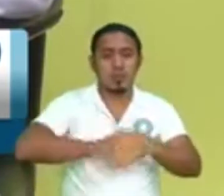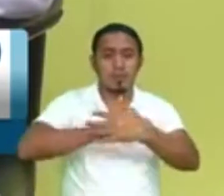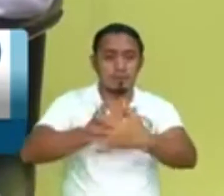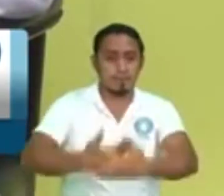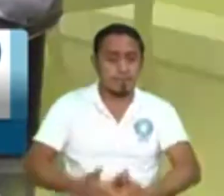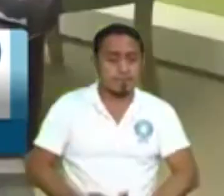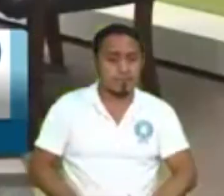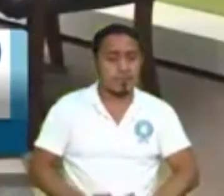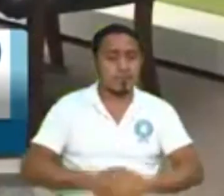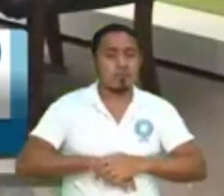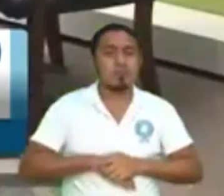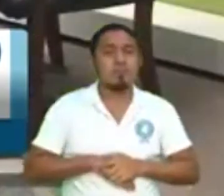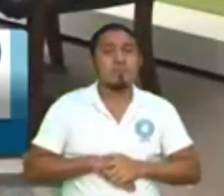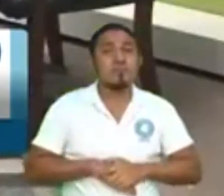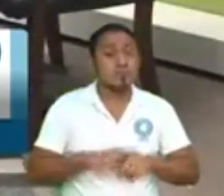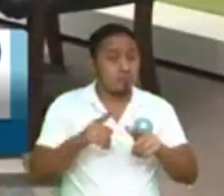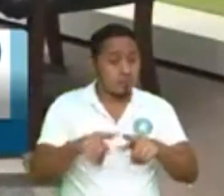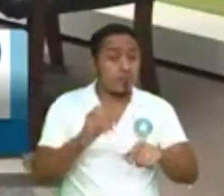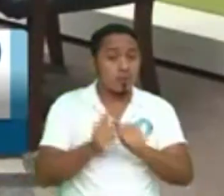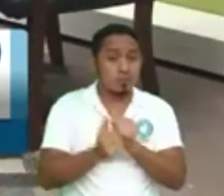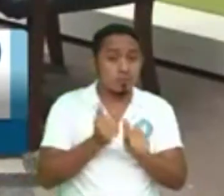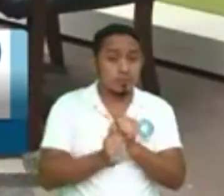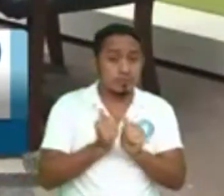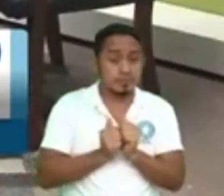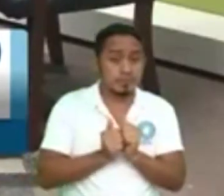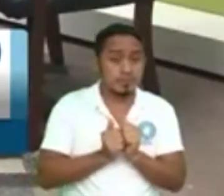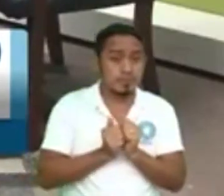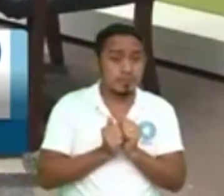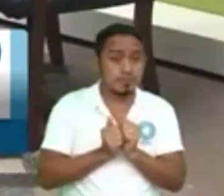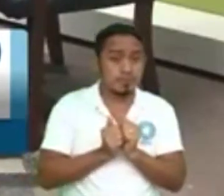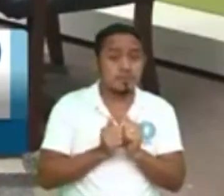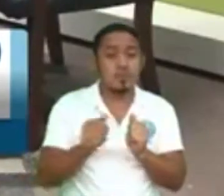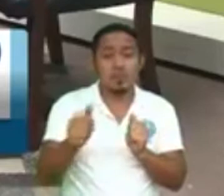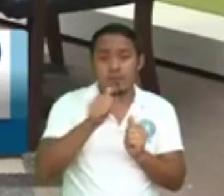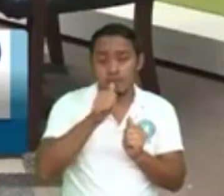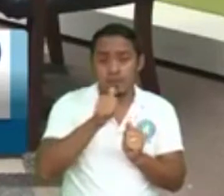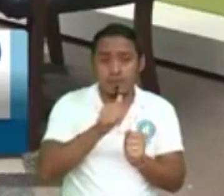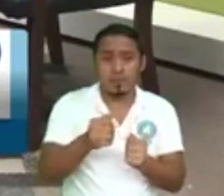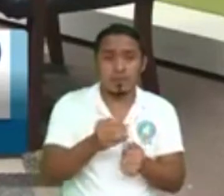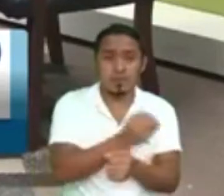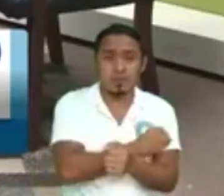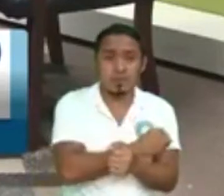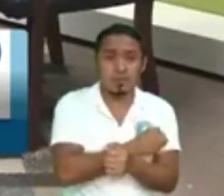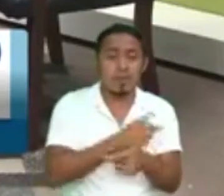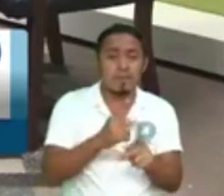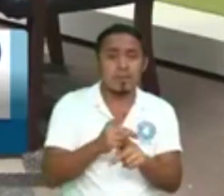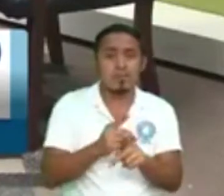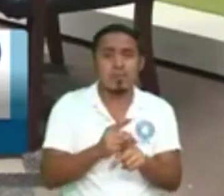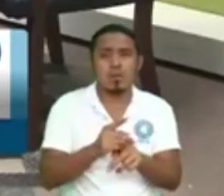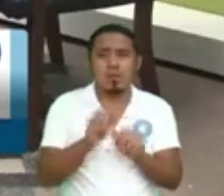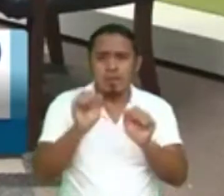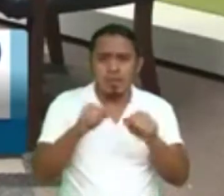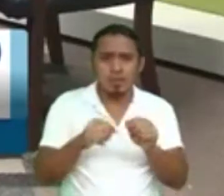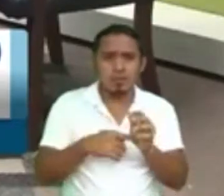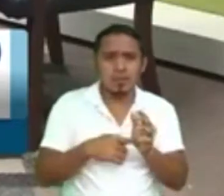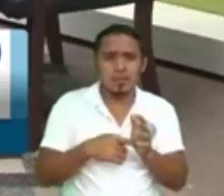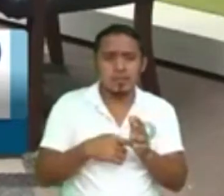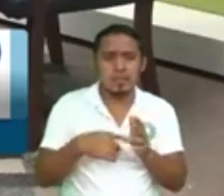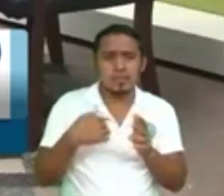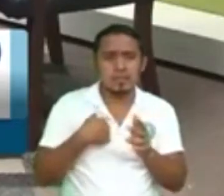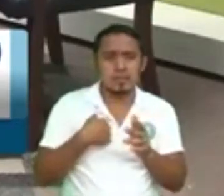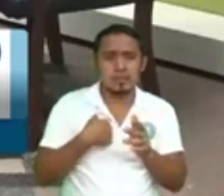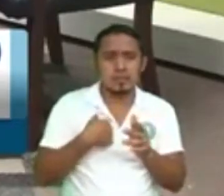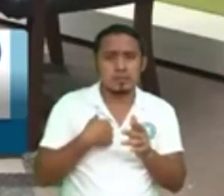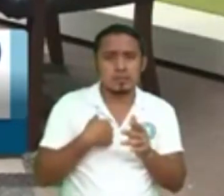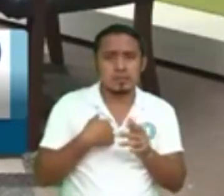de alcoholismo, ¿verdad? Durante el embarazo, y otra cosa es que puedan estar tomando, pero no tengan ese problema. O sea, tomar,